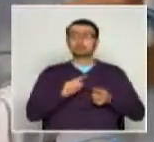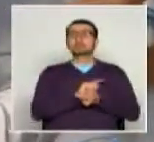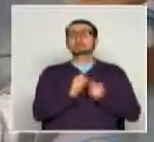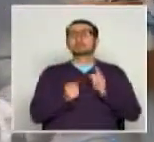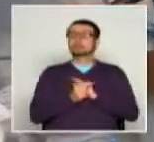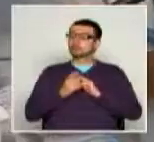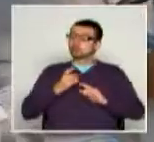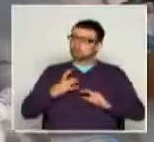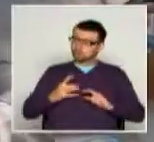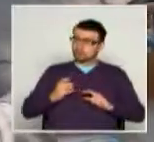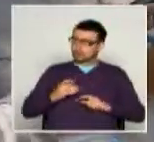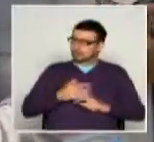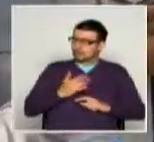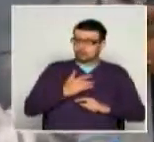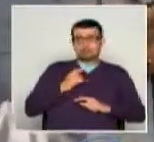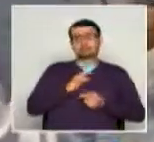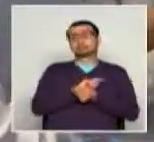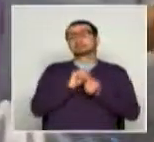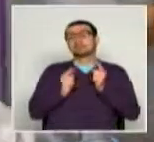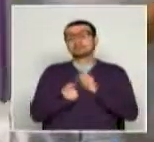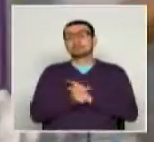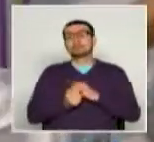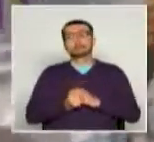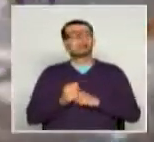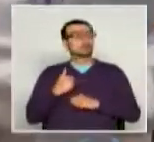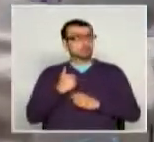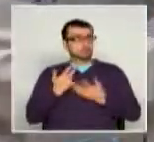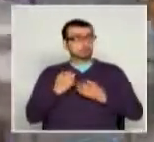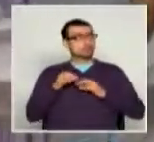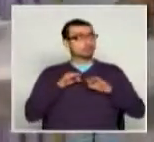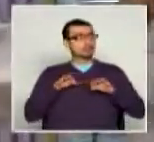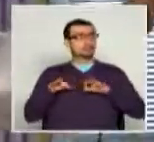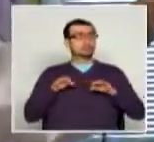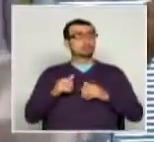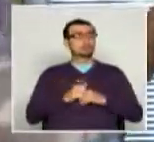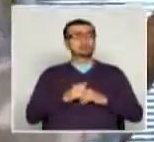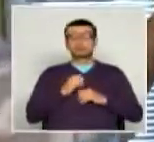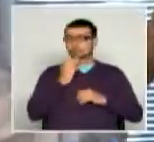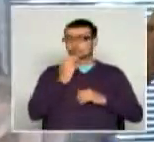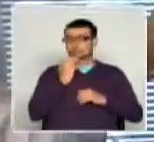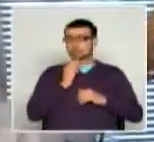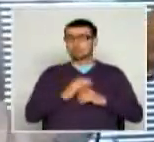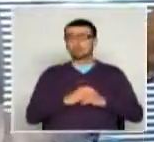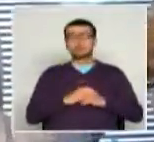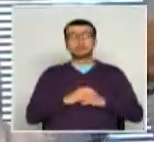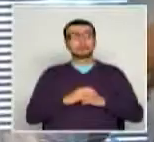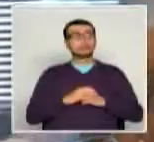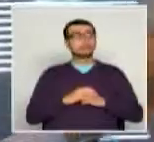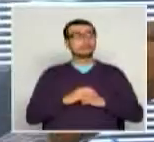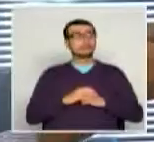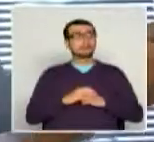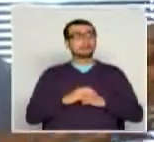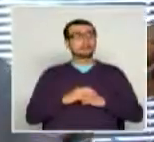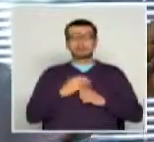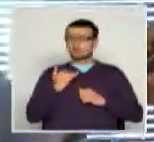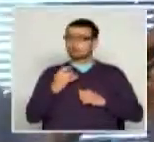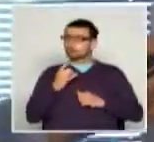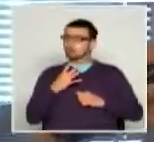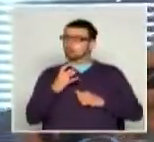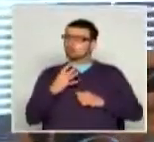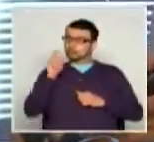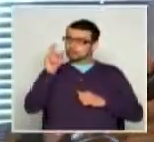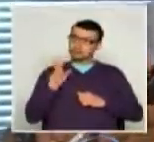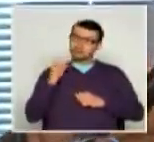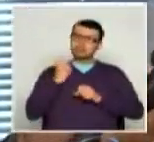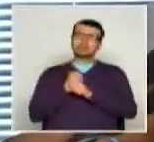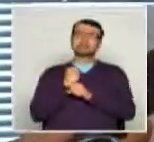esa sintomatología. Entonces, lo que quiero explicarles es, digamos, para el dolor de este paciente que